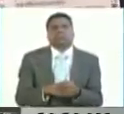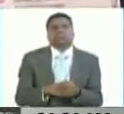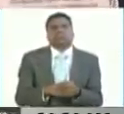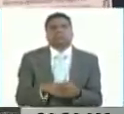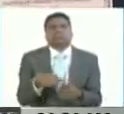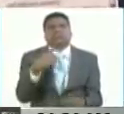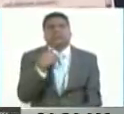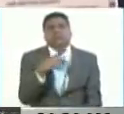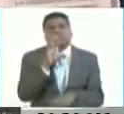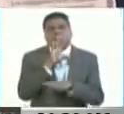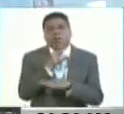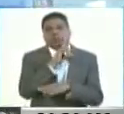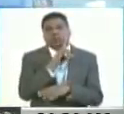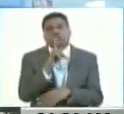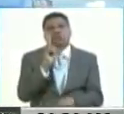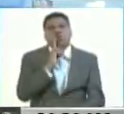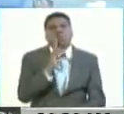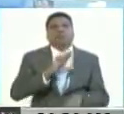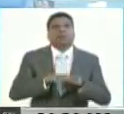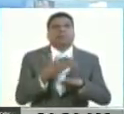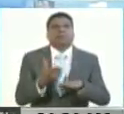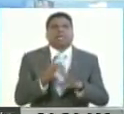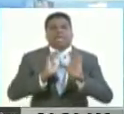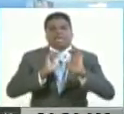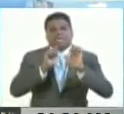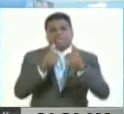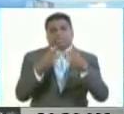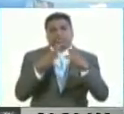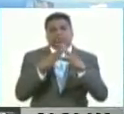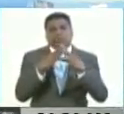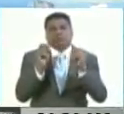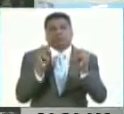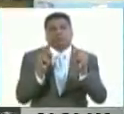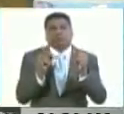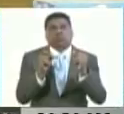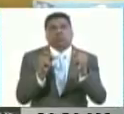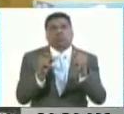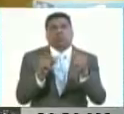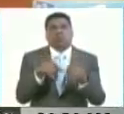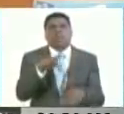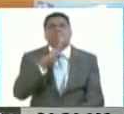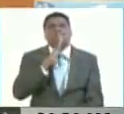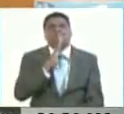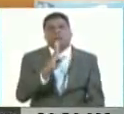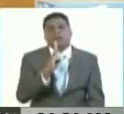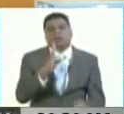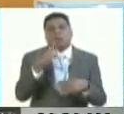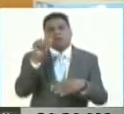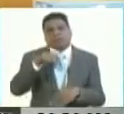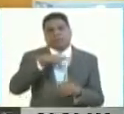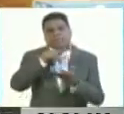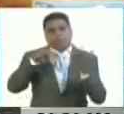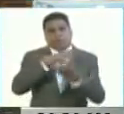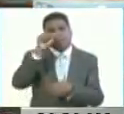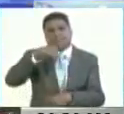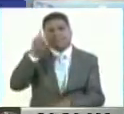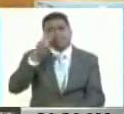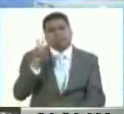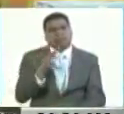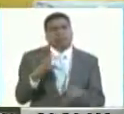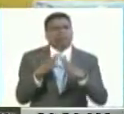por protección y ellos anticipan que es el inicio del colapso bancario en Venezuela y que también es atribuido lo que fue